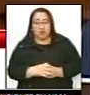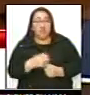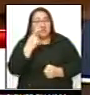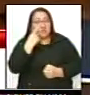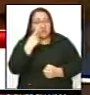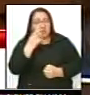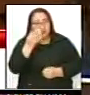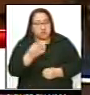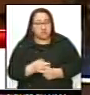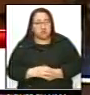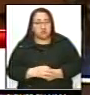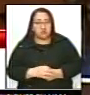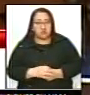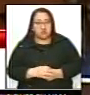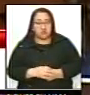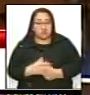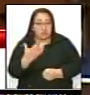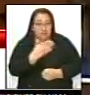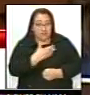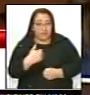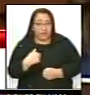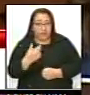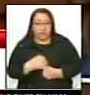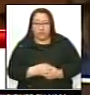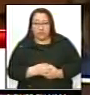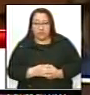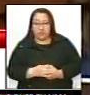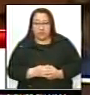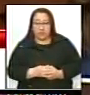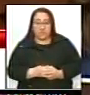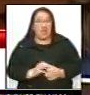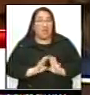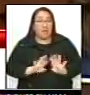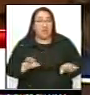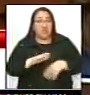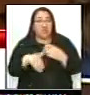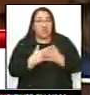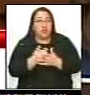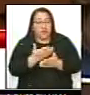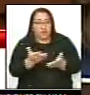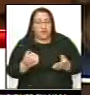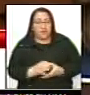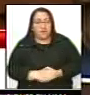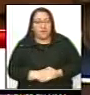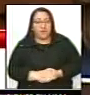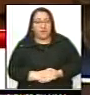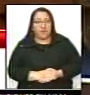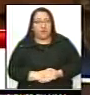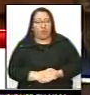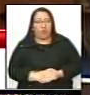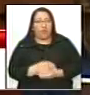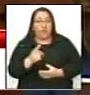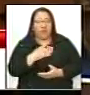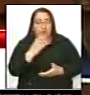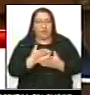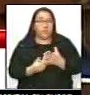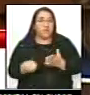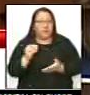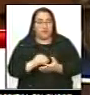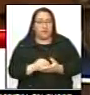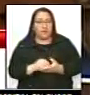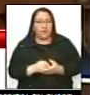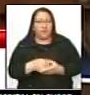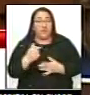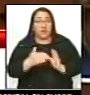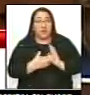conocer la verdad. Presidente, más allá de esto, acá hay un problema mayor. Se